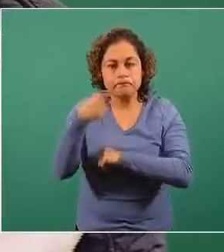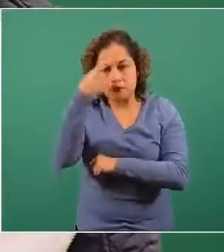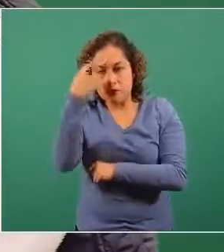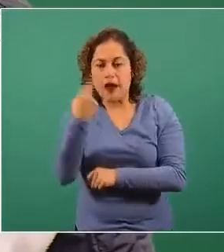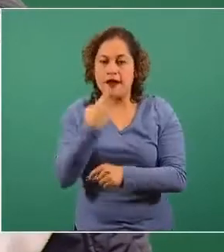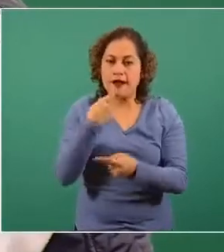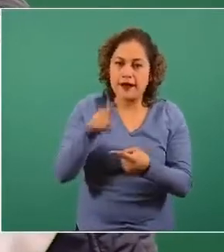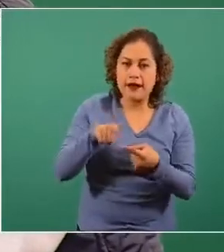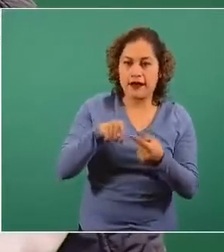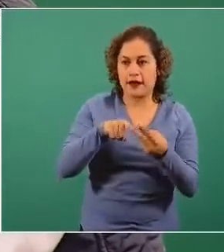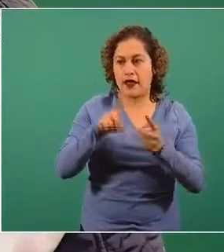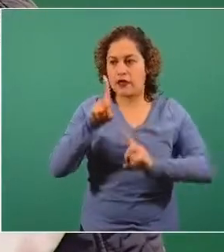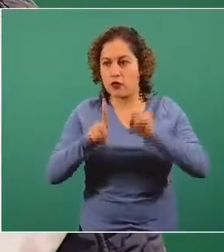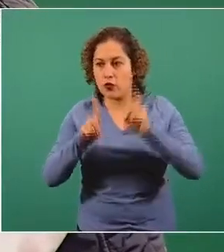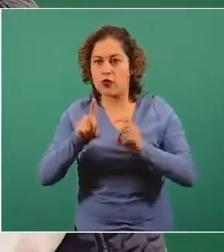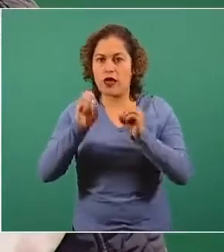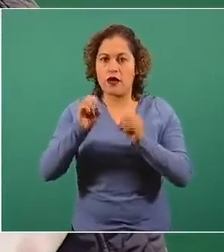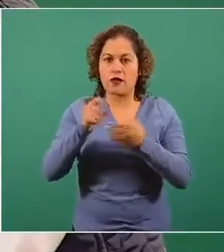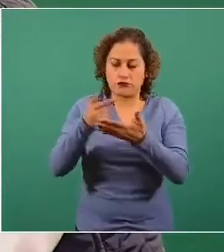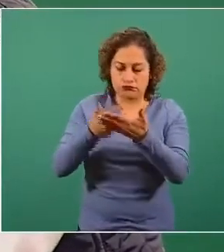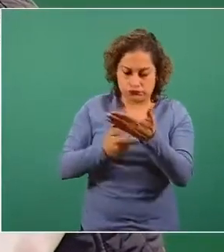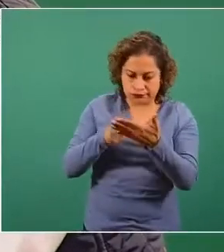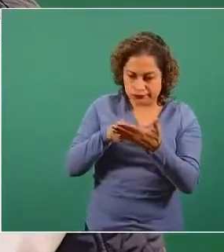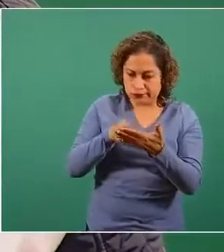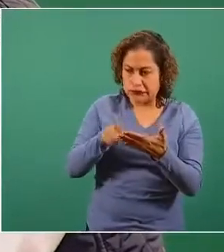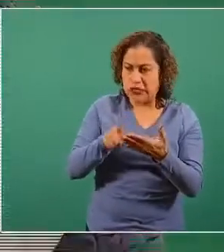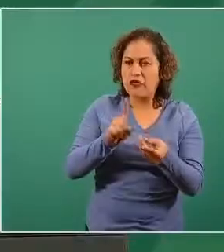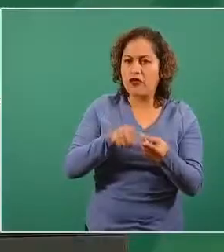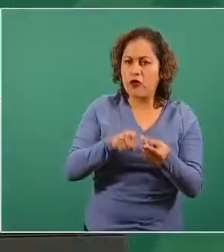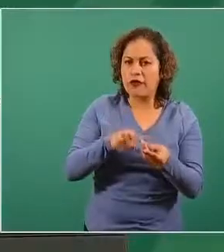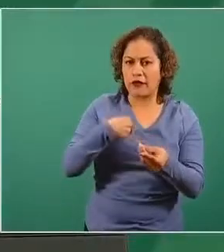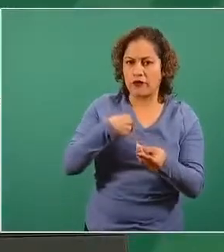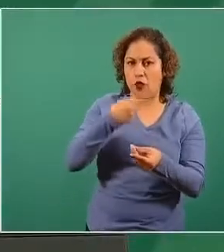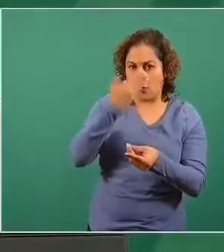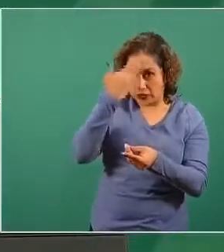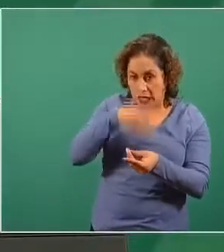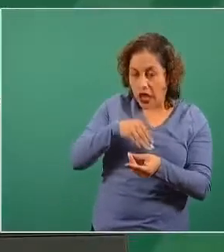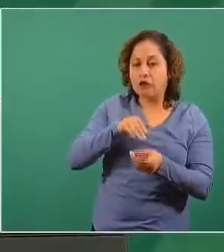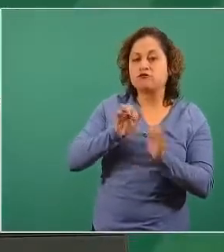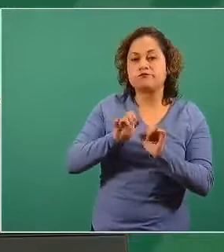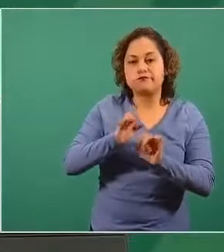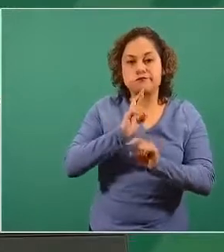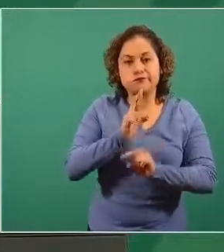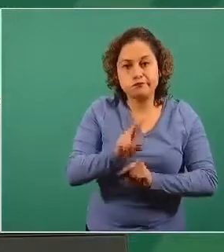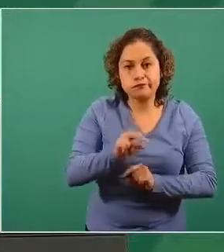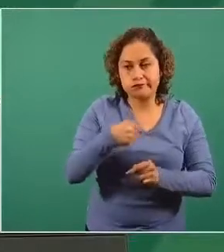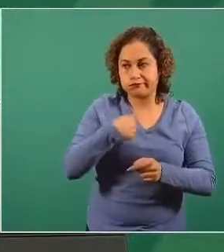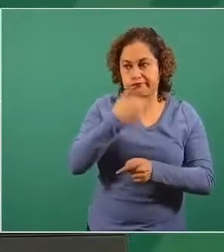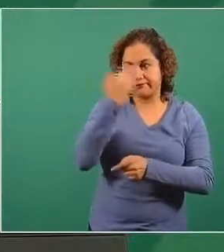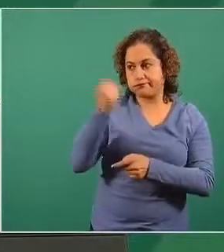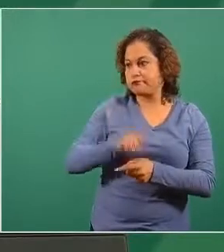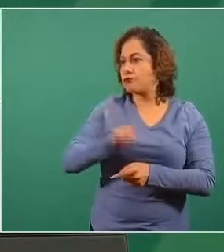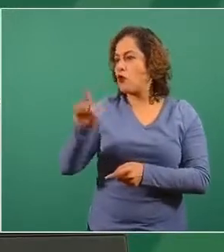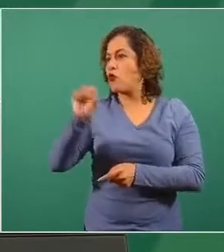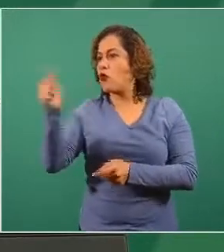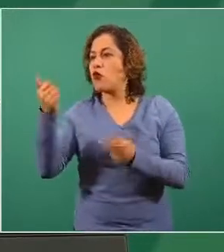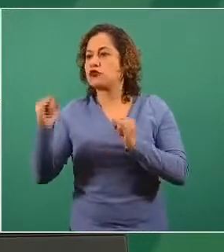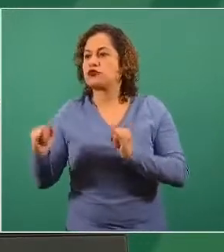distribuir a quien corresponda dar una solución. Mi recomendación sería,